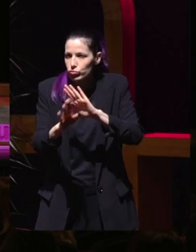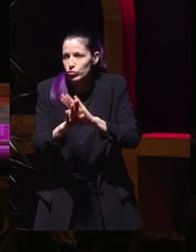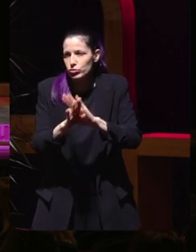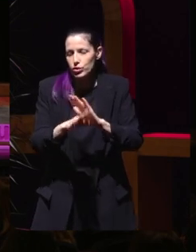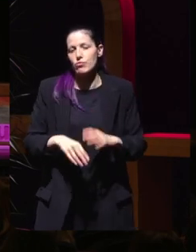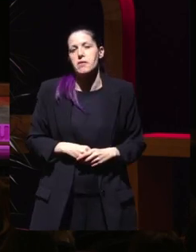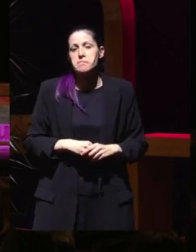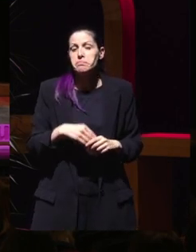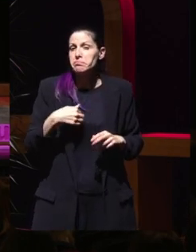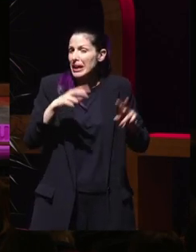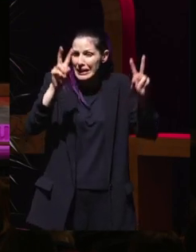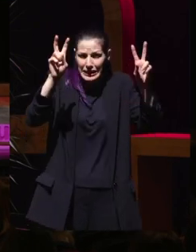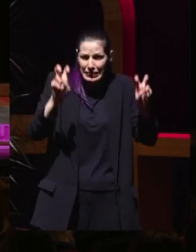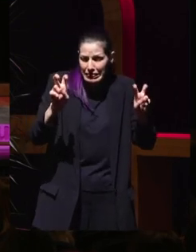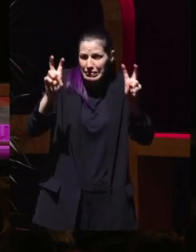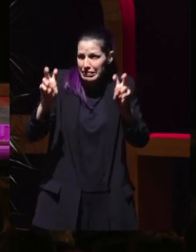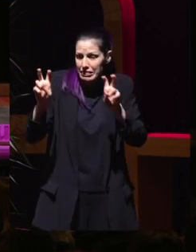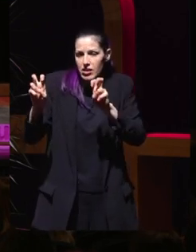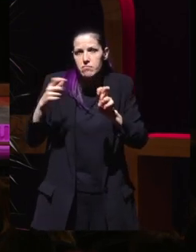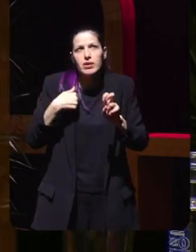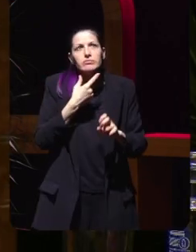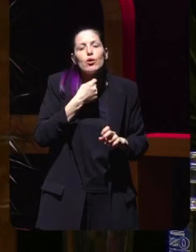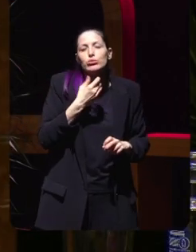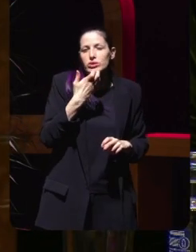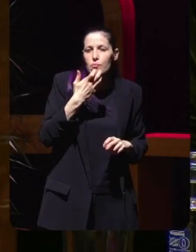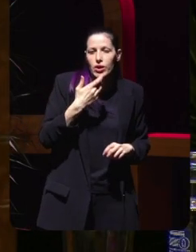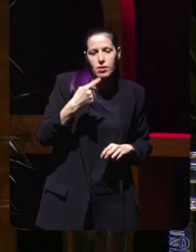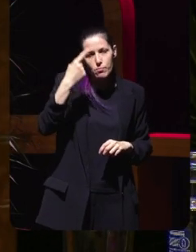tantos temas pseudo bastante renta suelta justamente